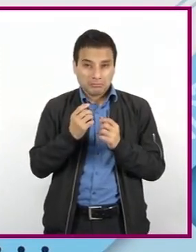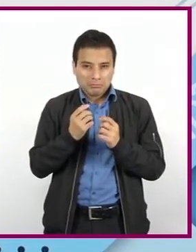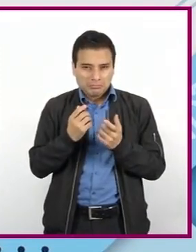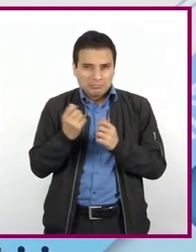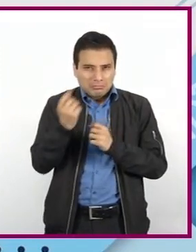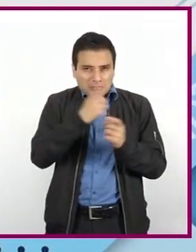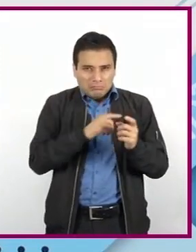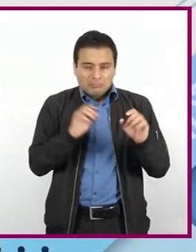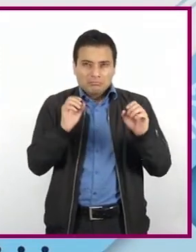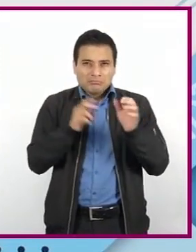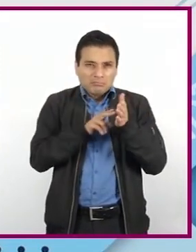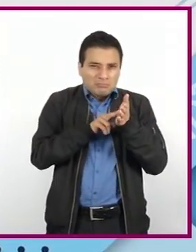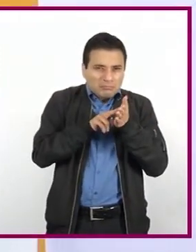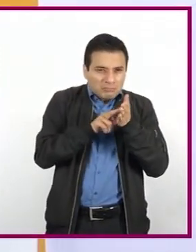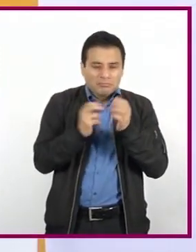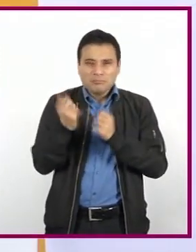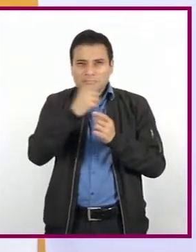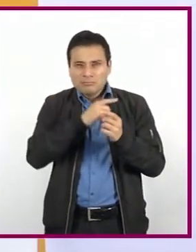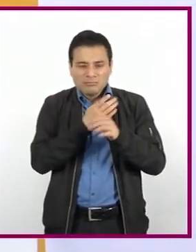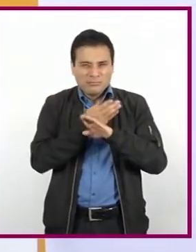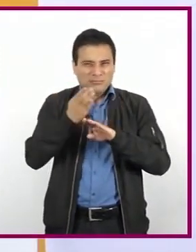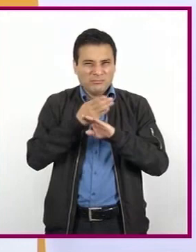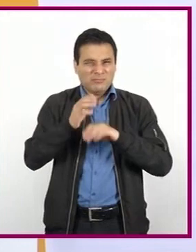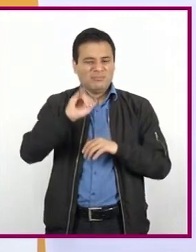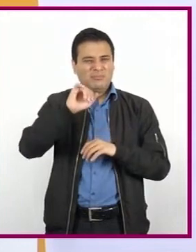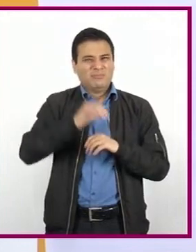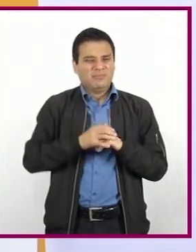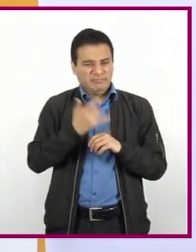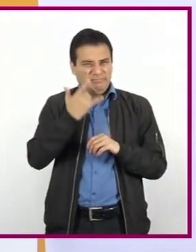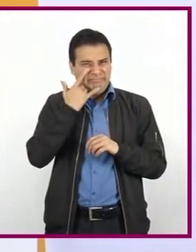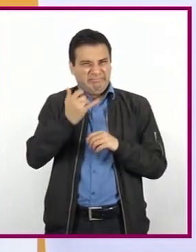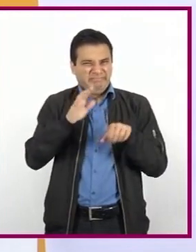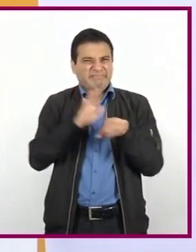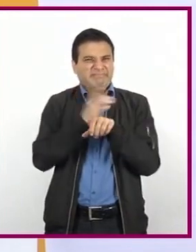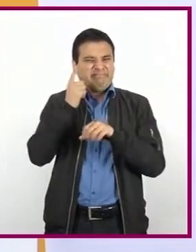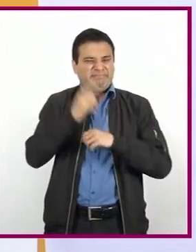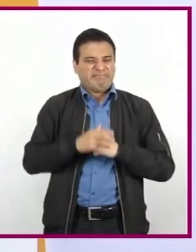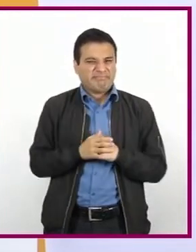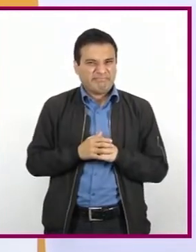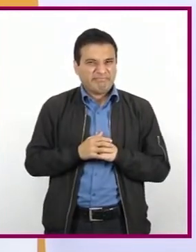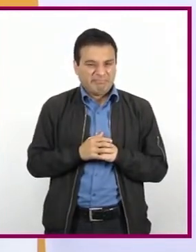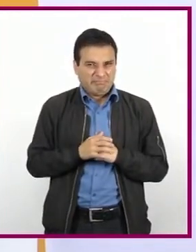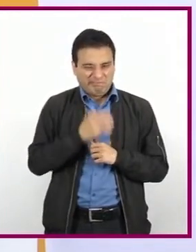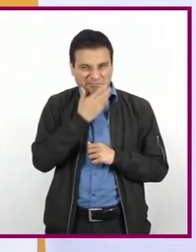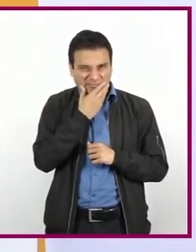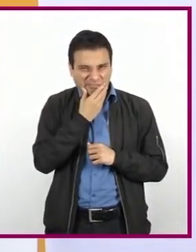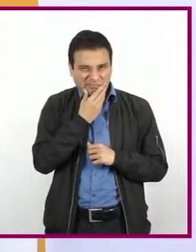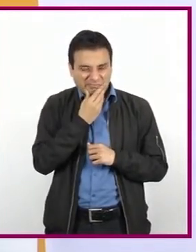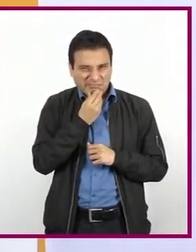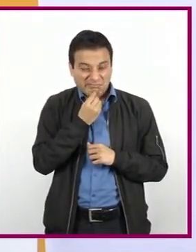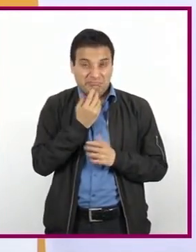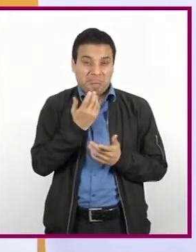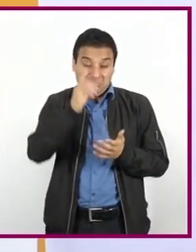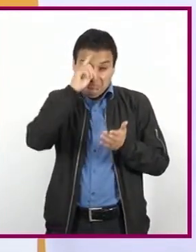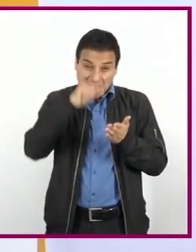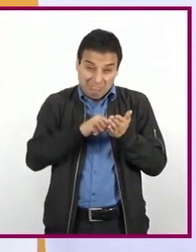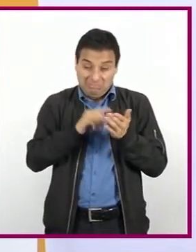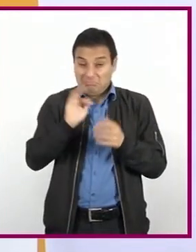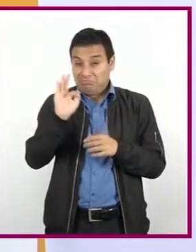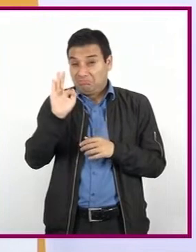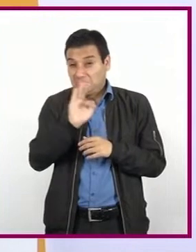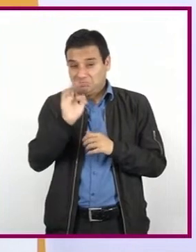se ven oscuros y otros blancos. Como usted menciona que es una radiografía. Pienso que esas diferencias se deben a qué